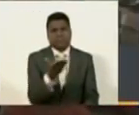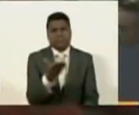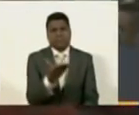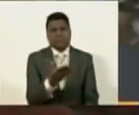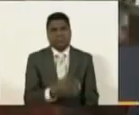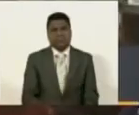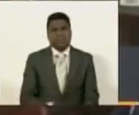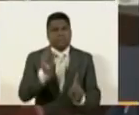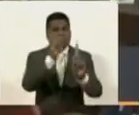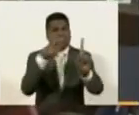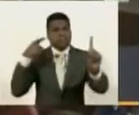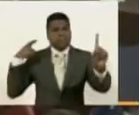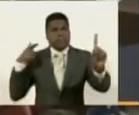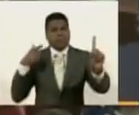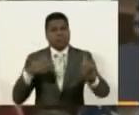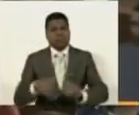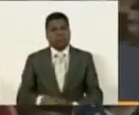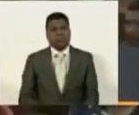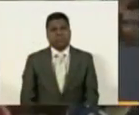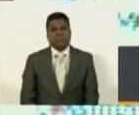del Tamacuro,